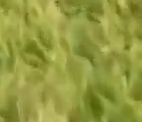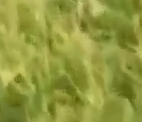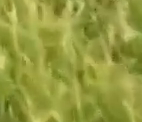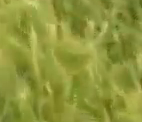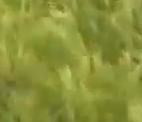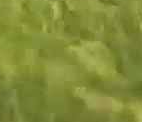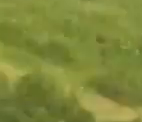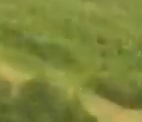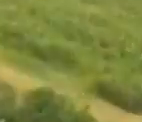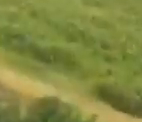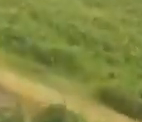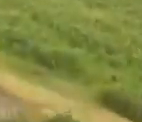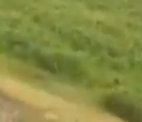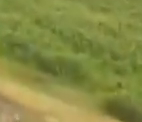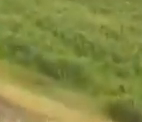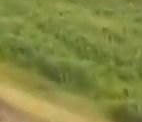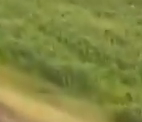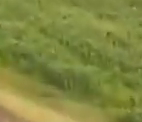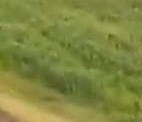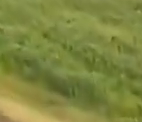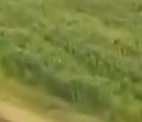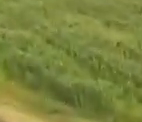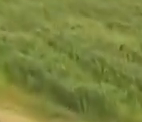¡Que viva Venezuela!